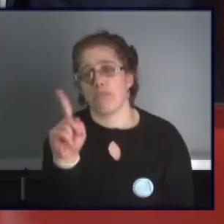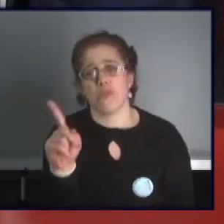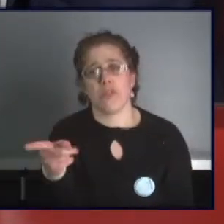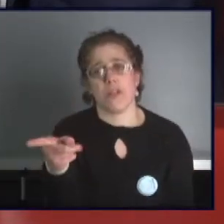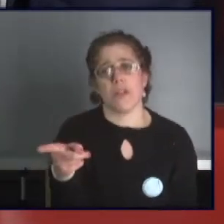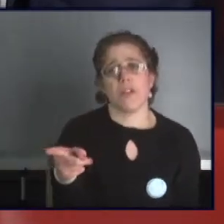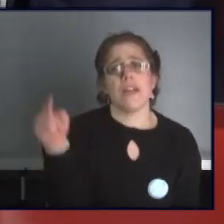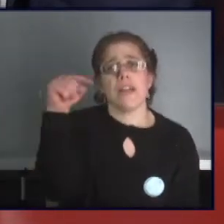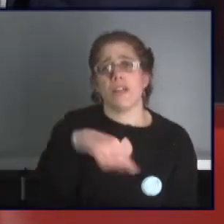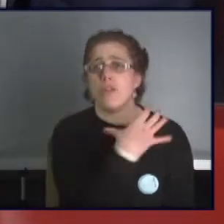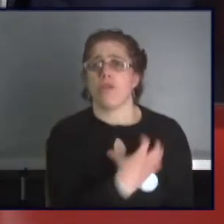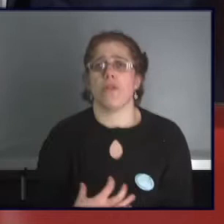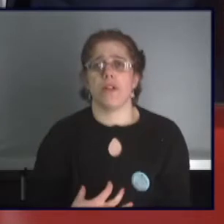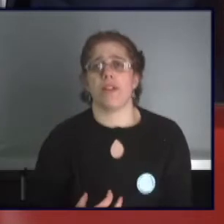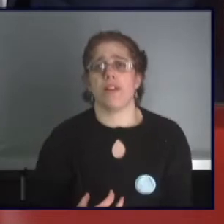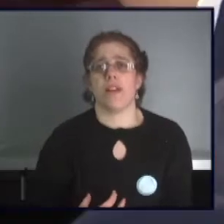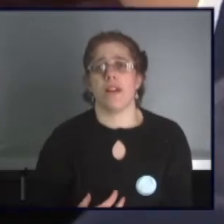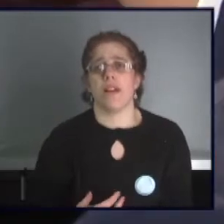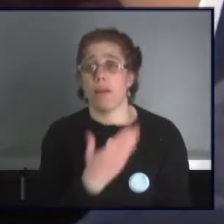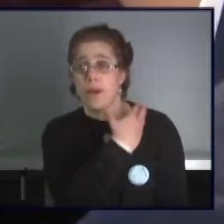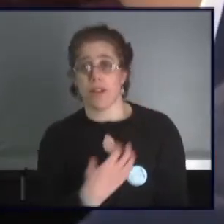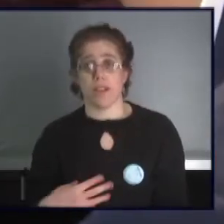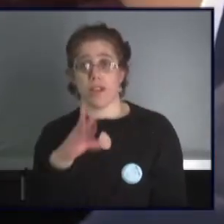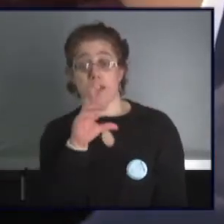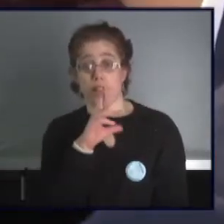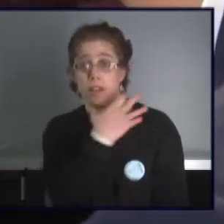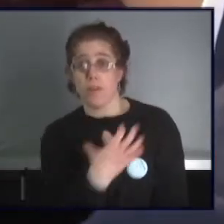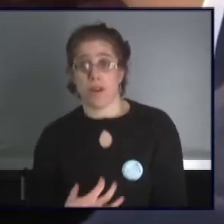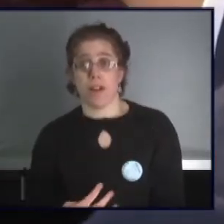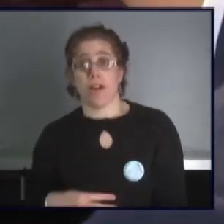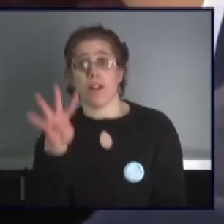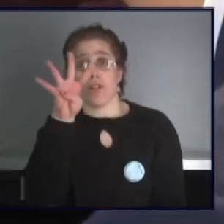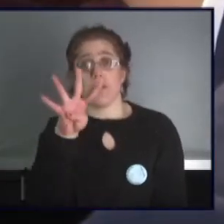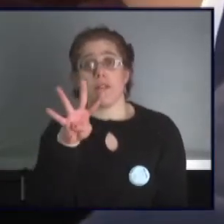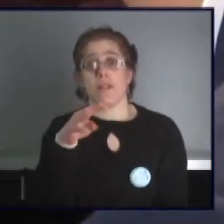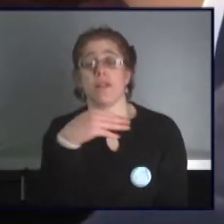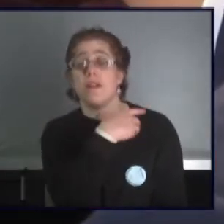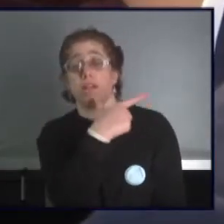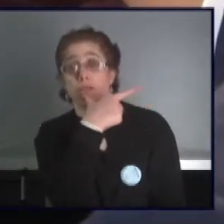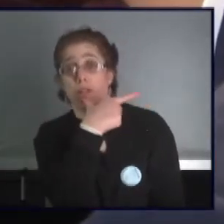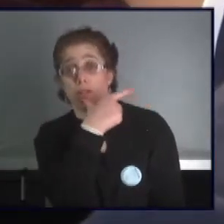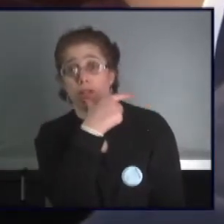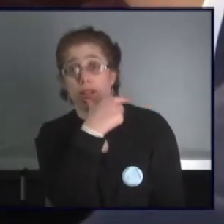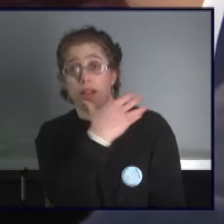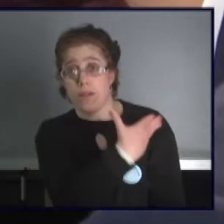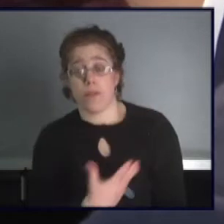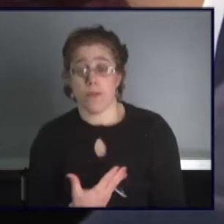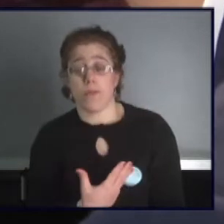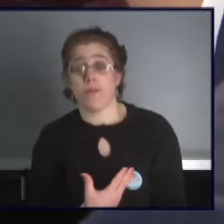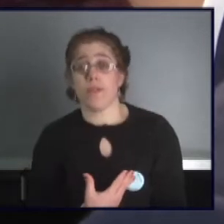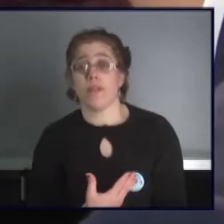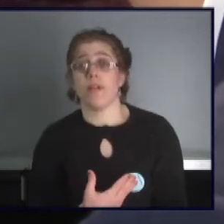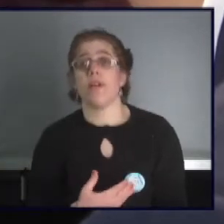este gobierno el de cristina kirchner en estos 13 14 años de gobierno pagó